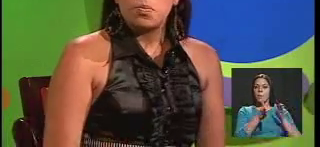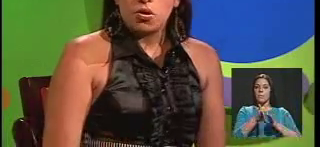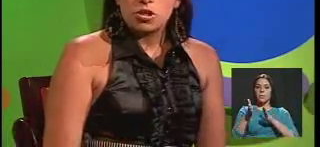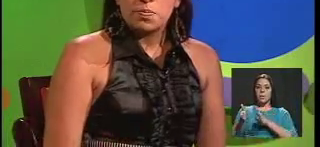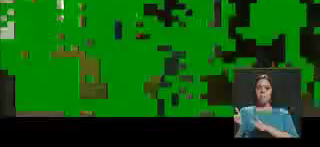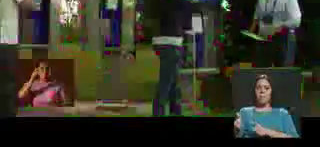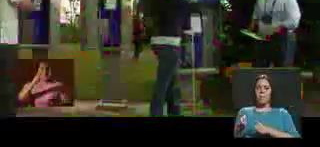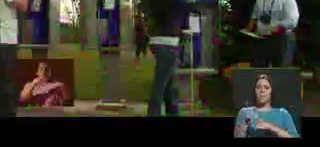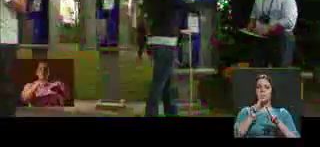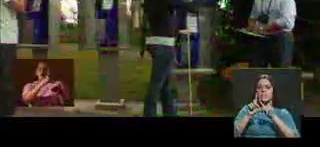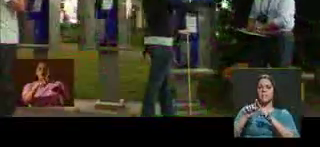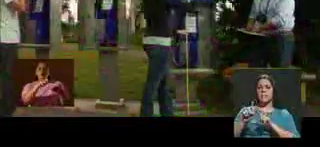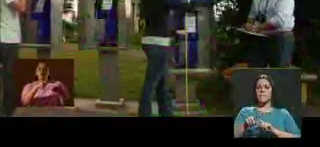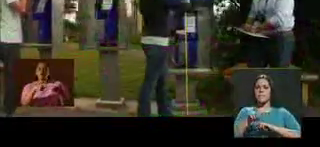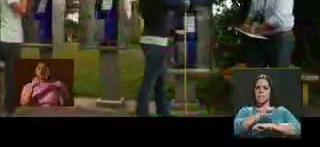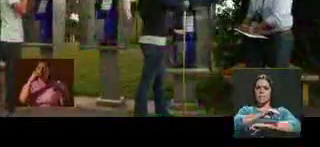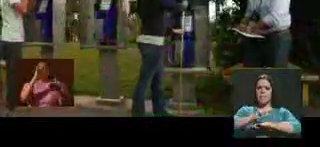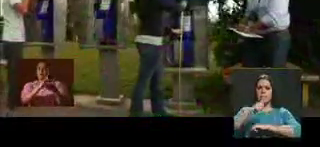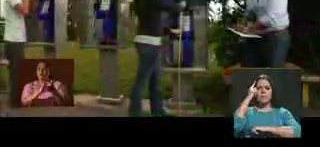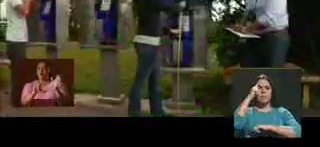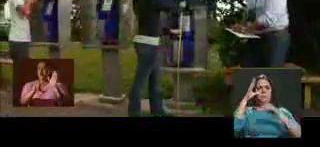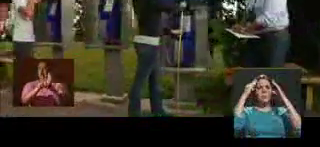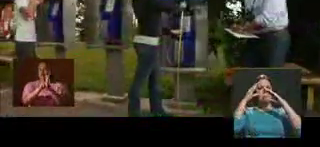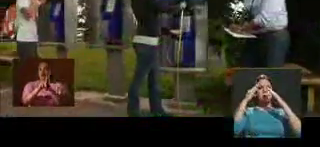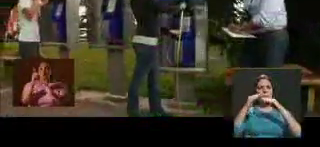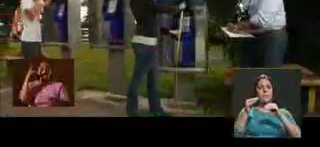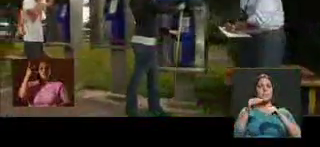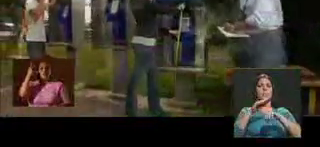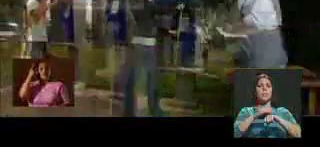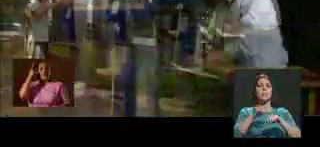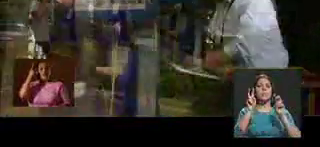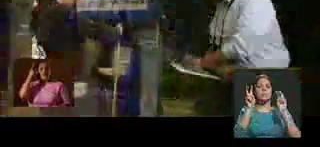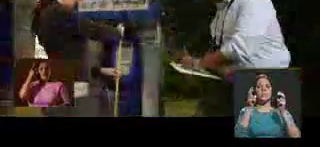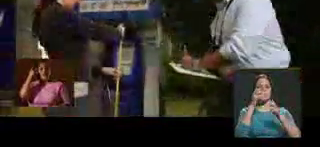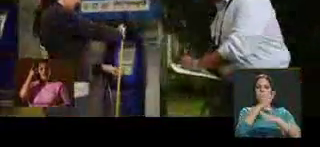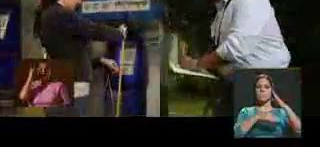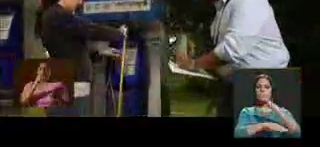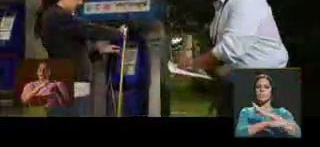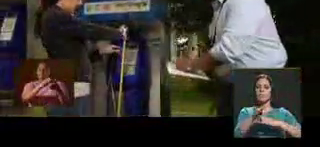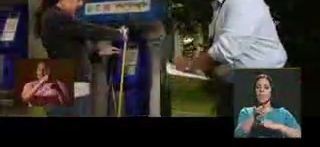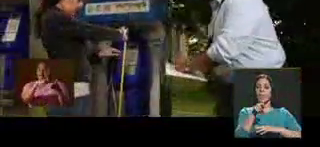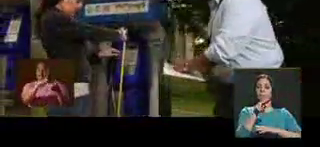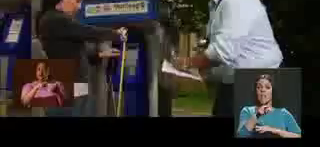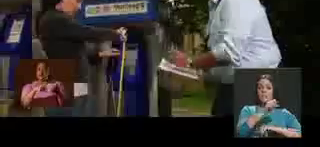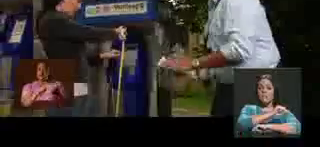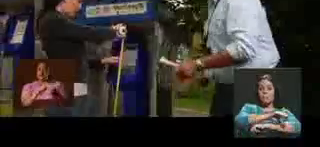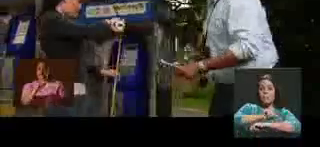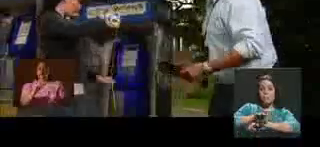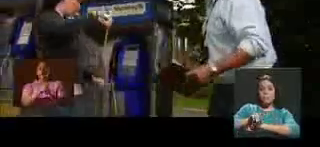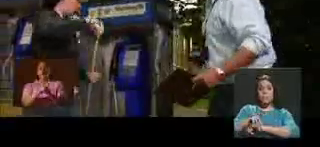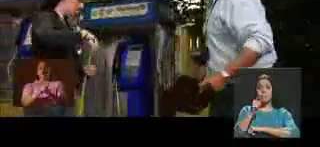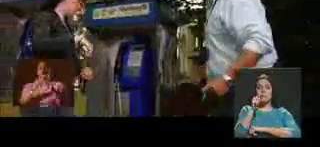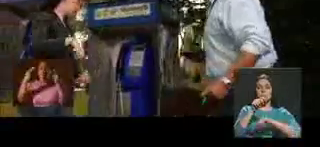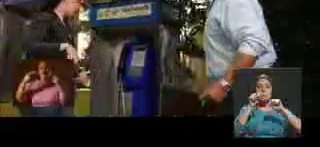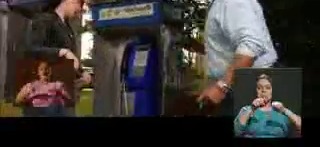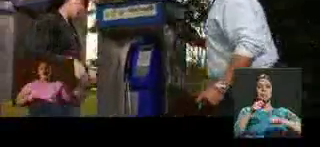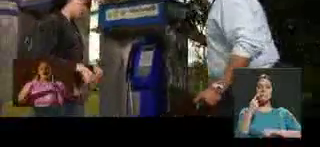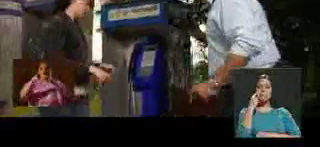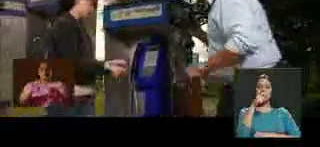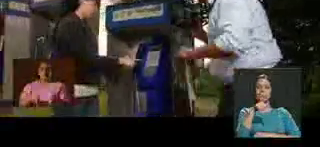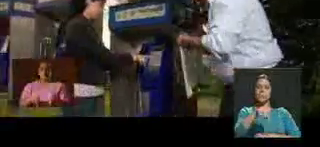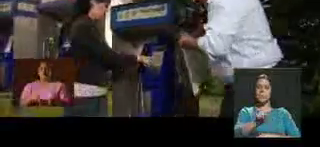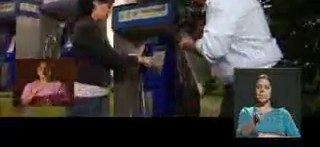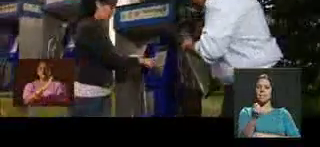serie de spots para crear conciencia sobre la población con discapacidad estos mensajes usted los va a poder observar aquí por su